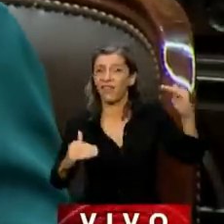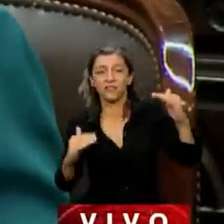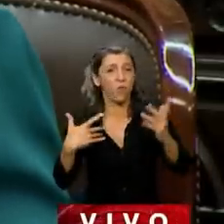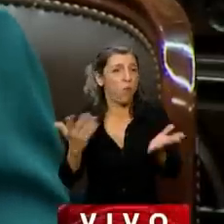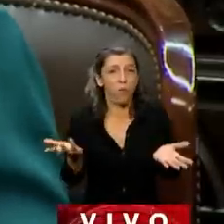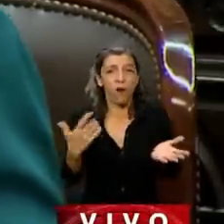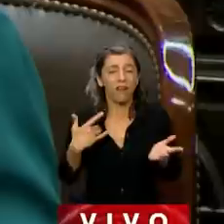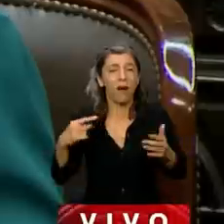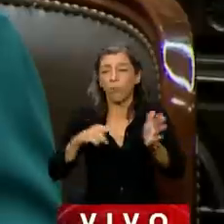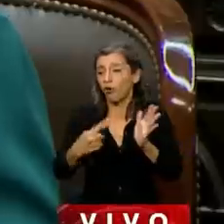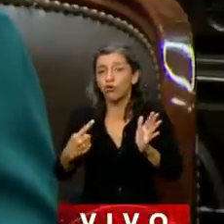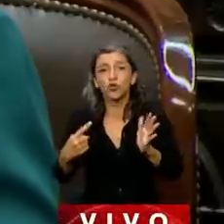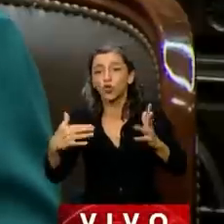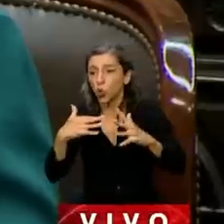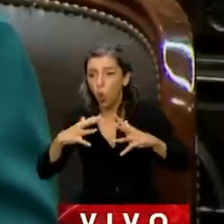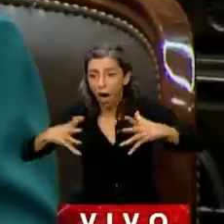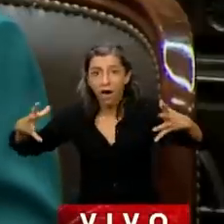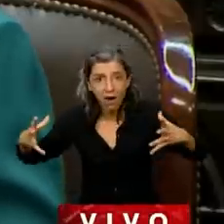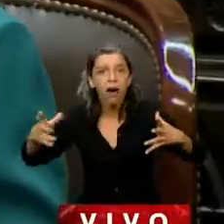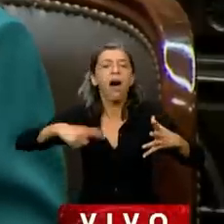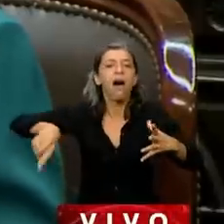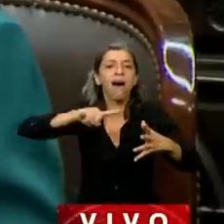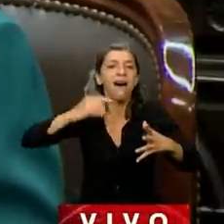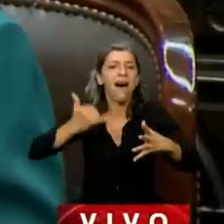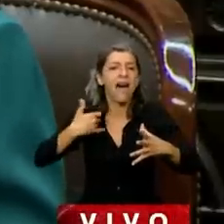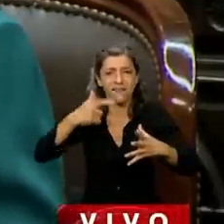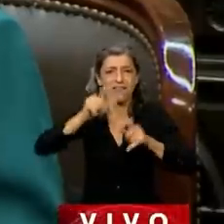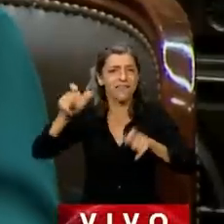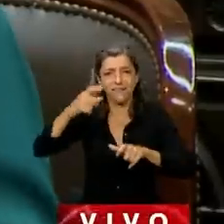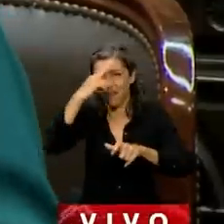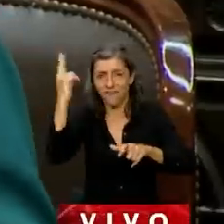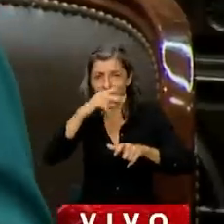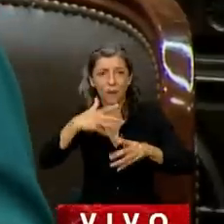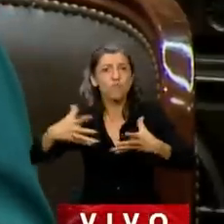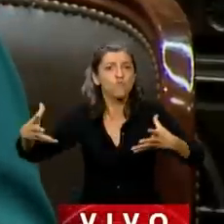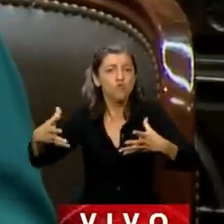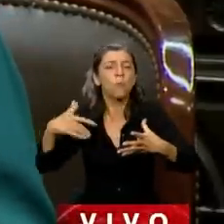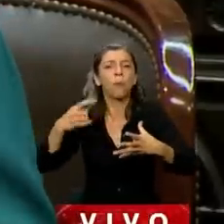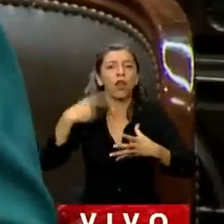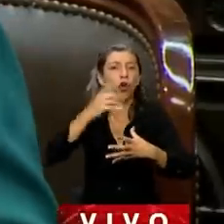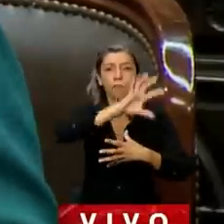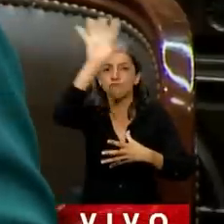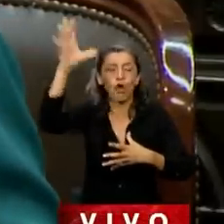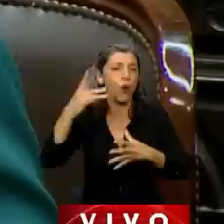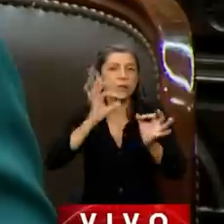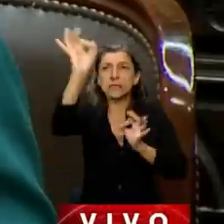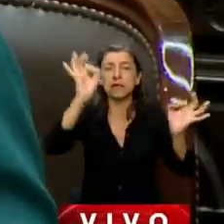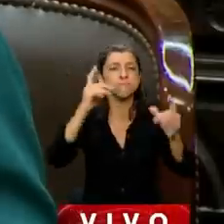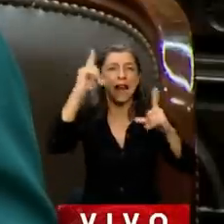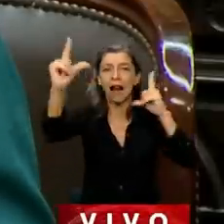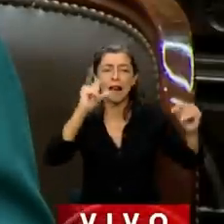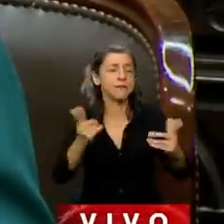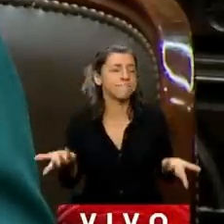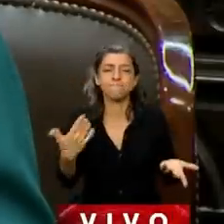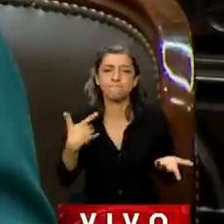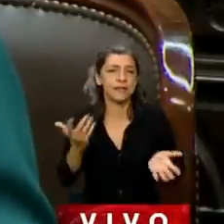las grandes ciudades tenemos una concentración muy alta de enfermeras, mientras que en el resto del país no llega ni a la mitad de